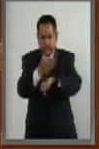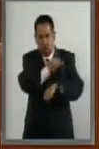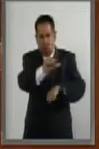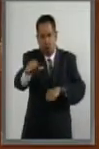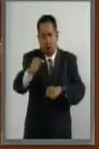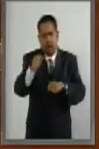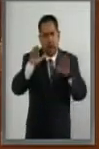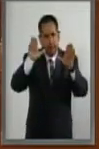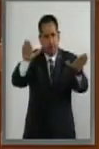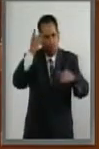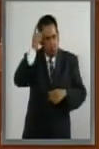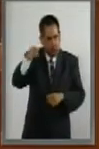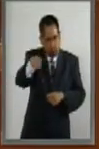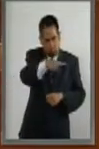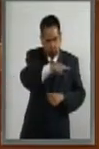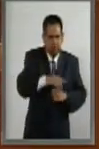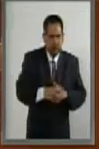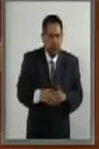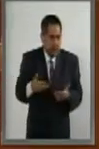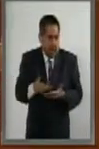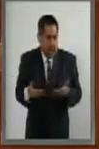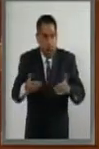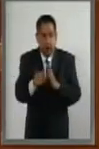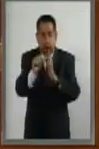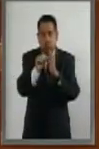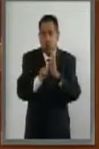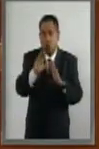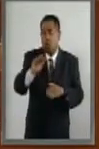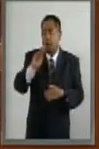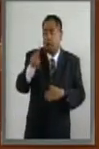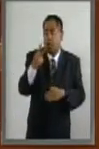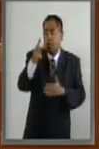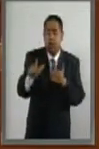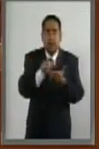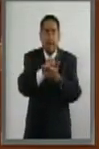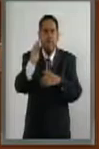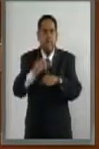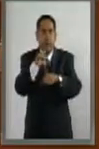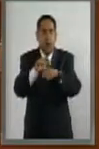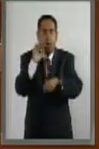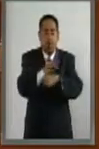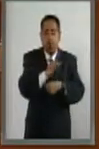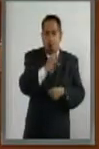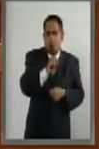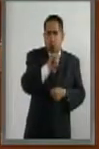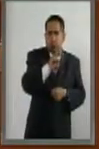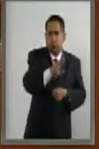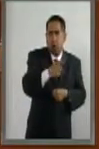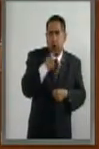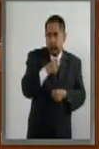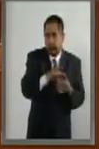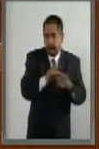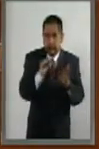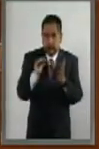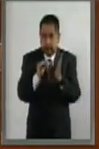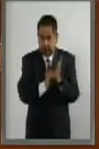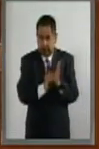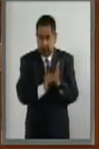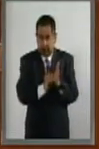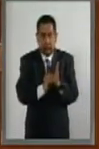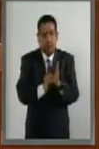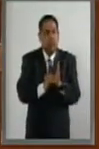servicios. Aunque actualmente el artículo 92 de la Ley Federal de Protección al Consumidor establece que